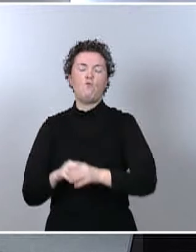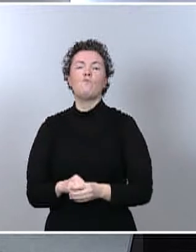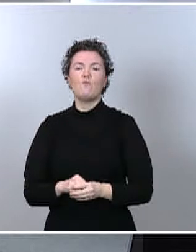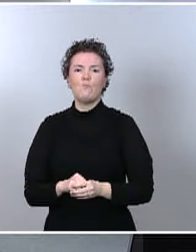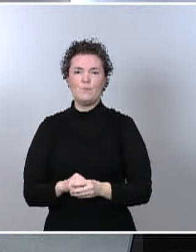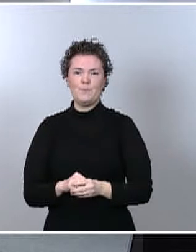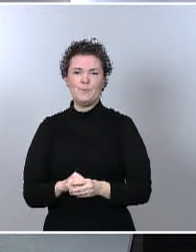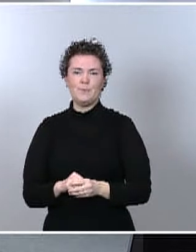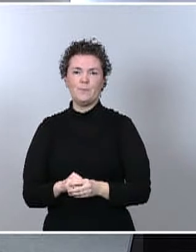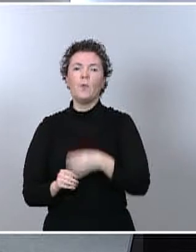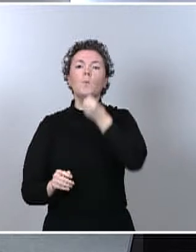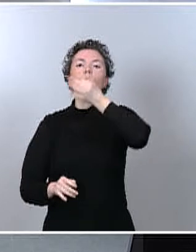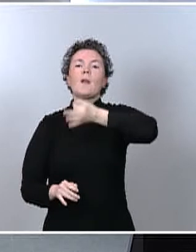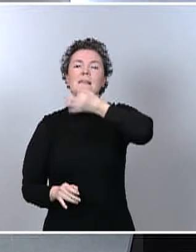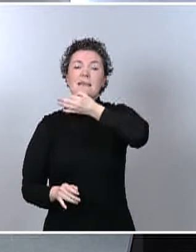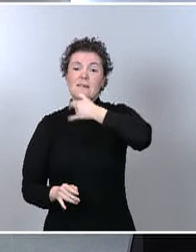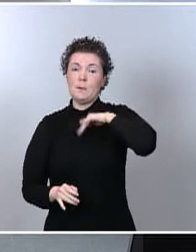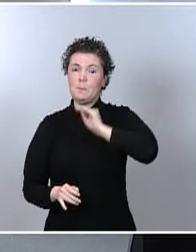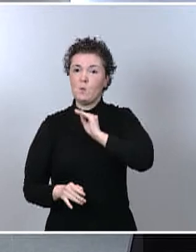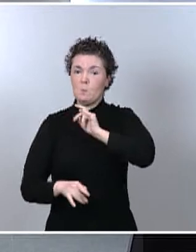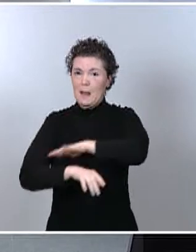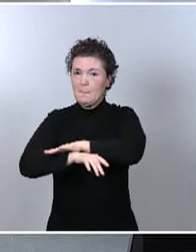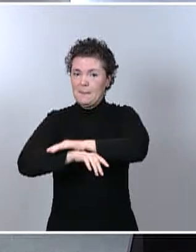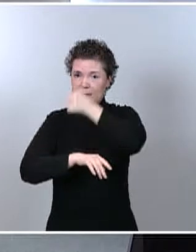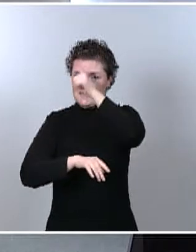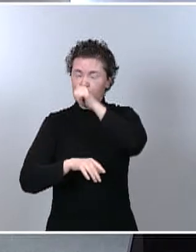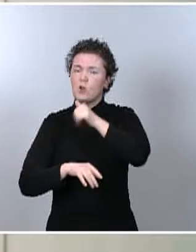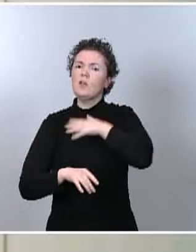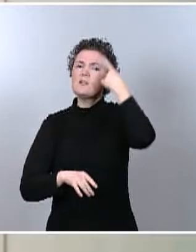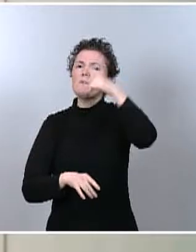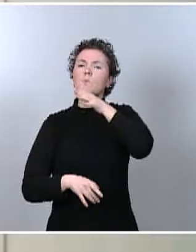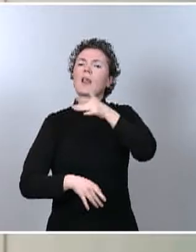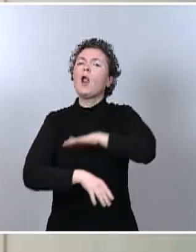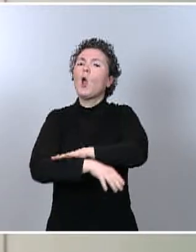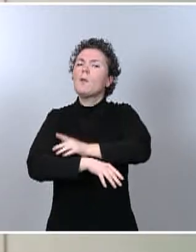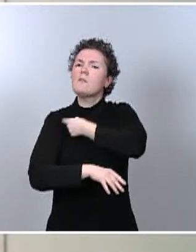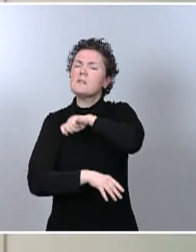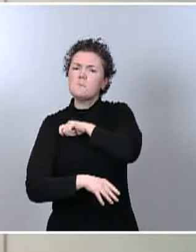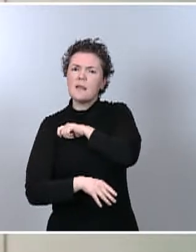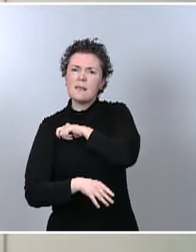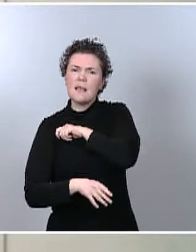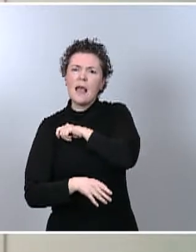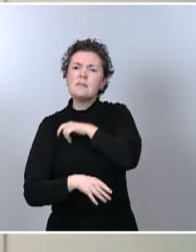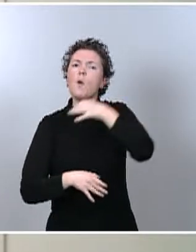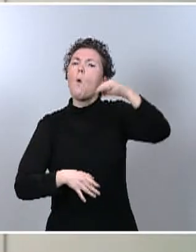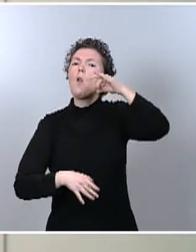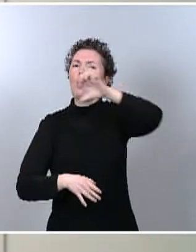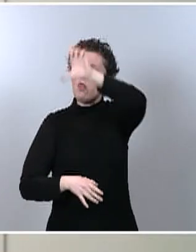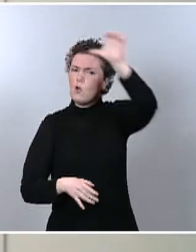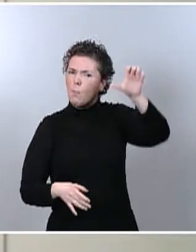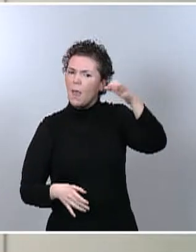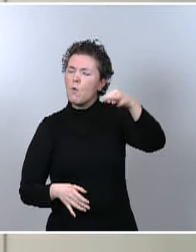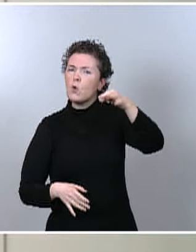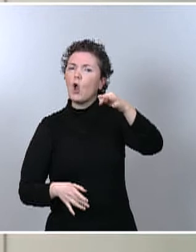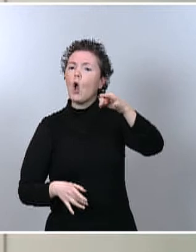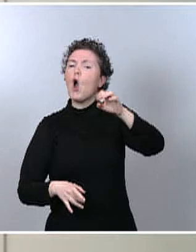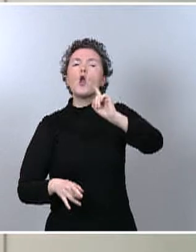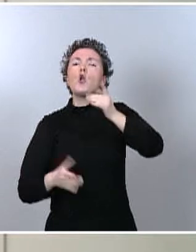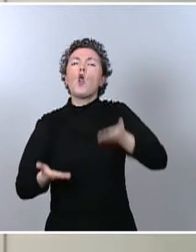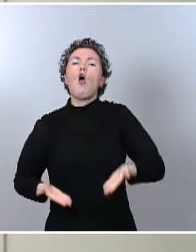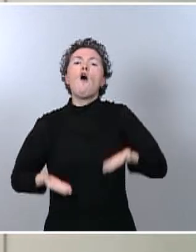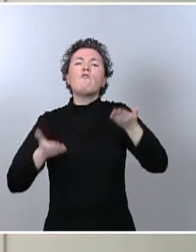Buenas tardes. Mi pregunta es para el ministro. Quería saber por qué el Gobierno de España es el único de toda Europa que no ofrece datos de